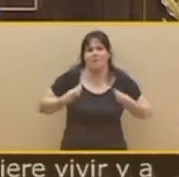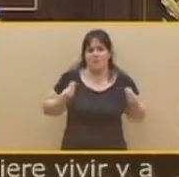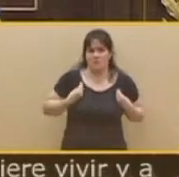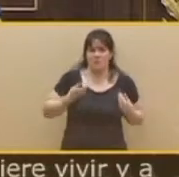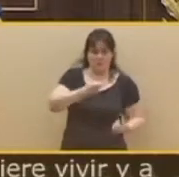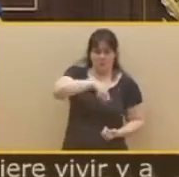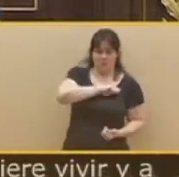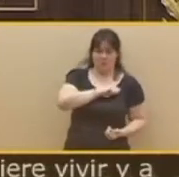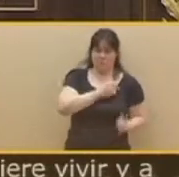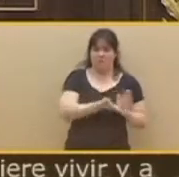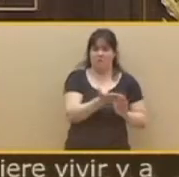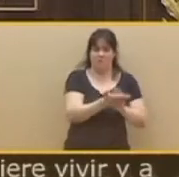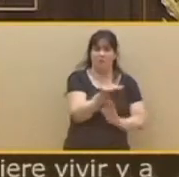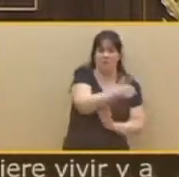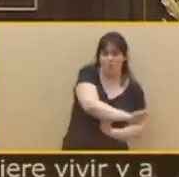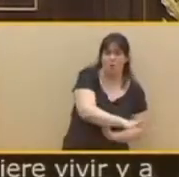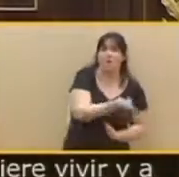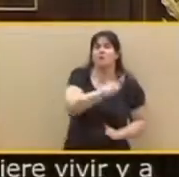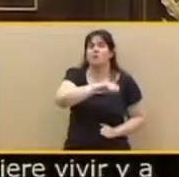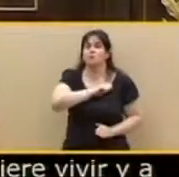y una España que bosteza. Sí se puede.